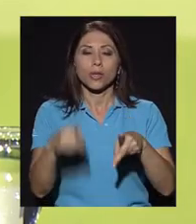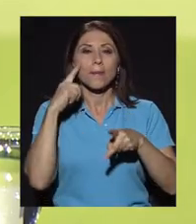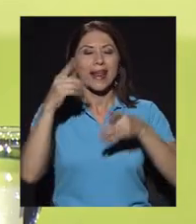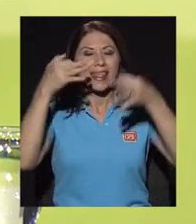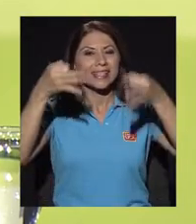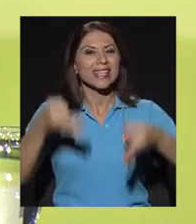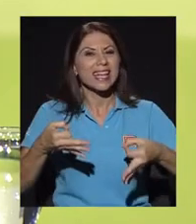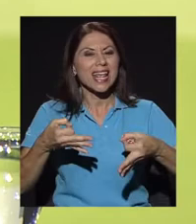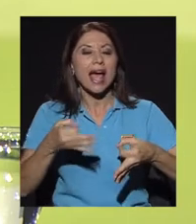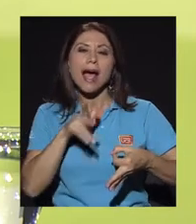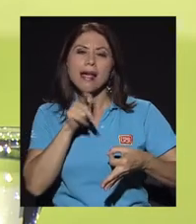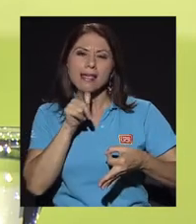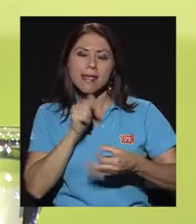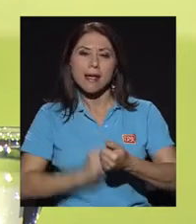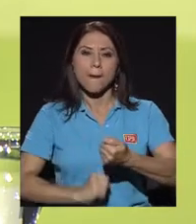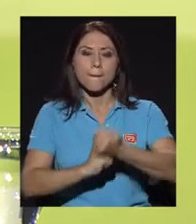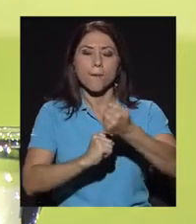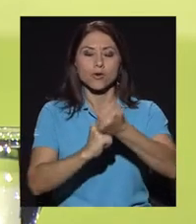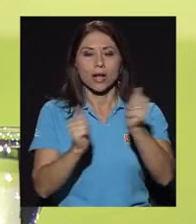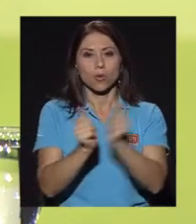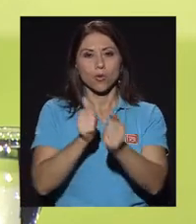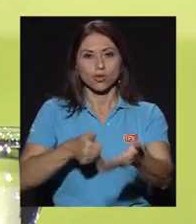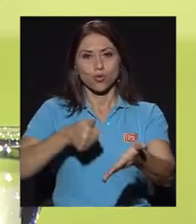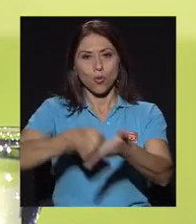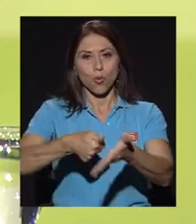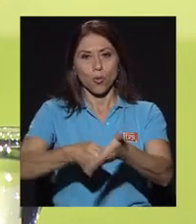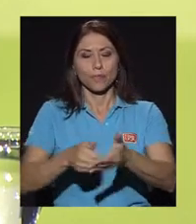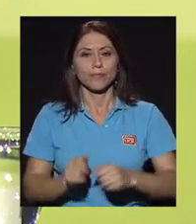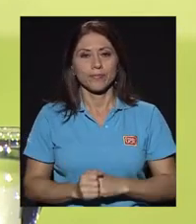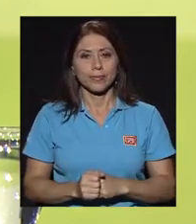para decidir a quién apoyar con nuestro voto.